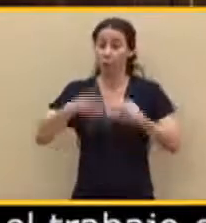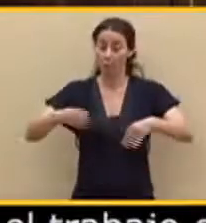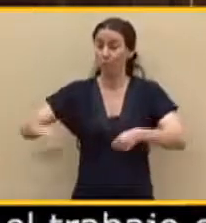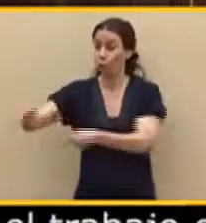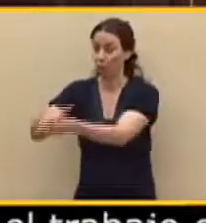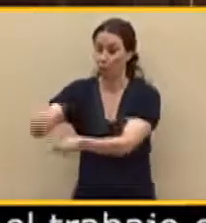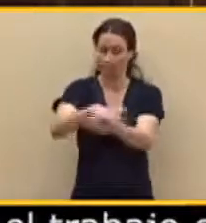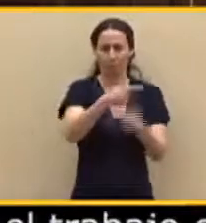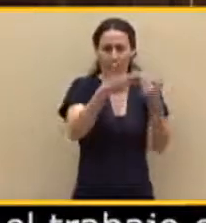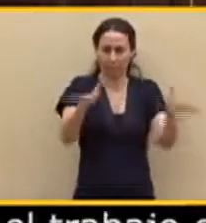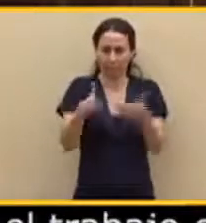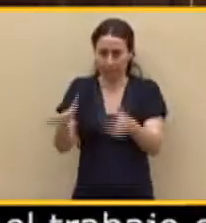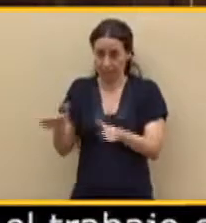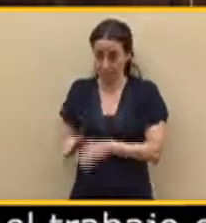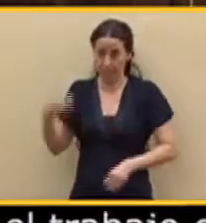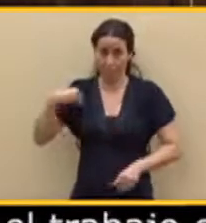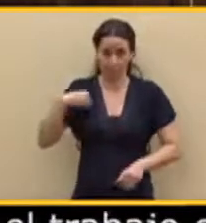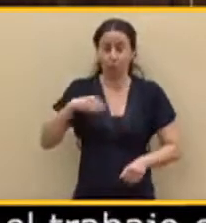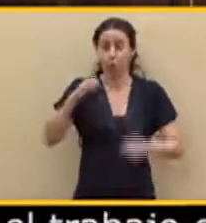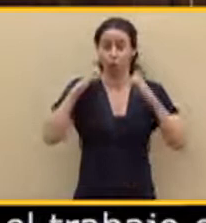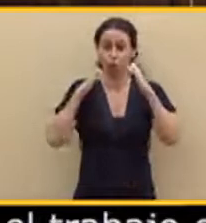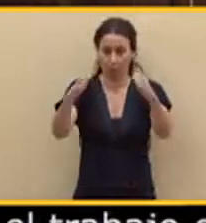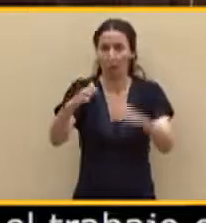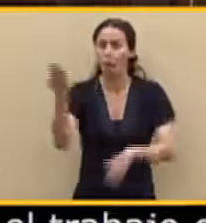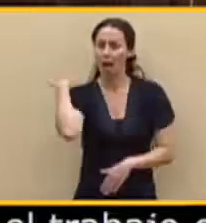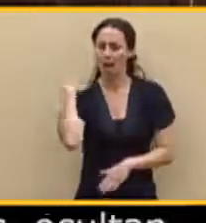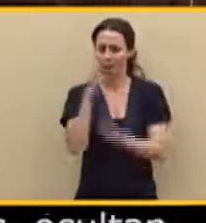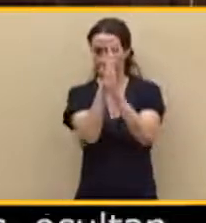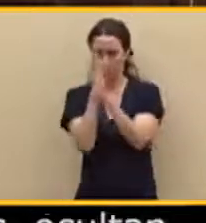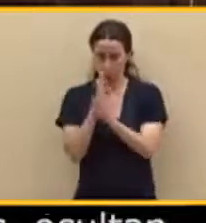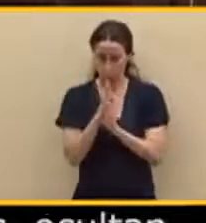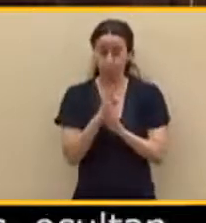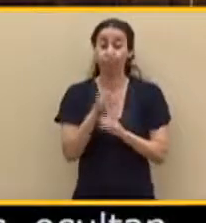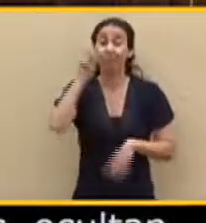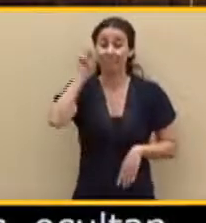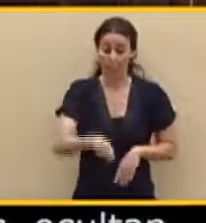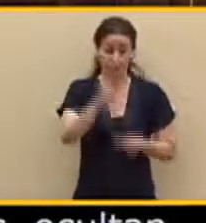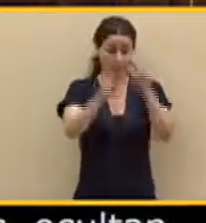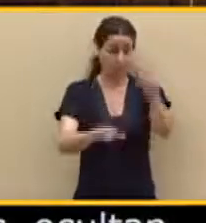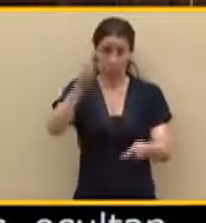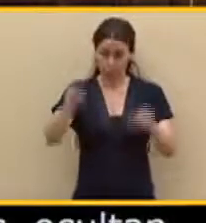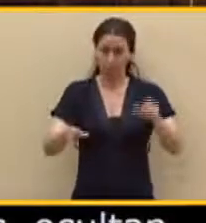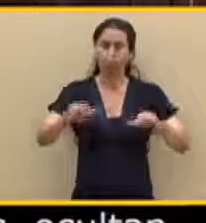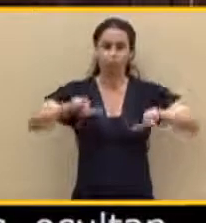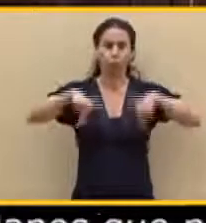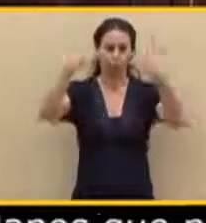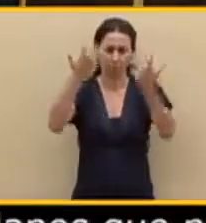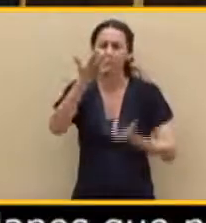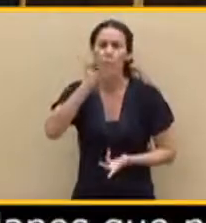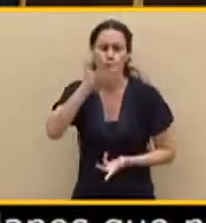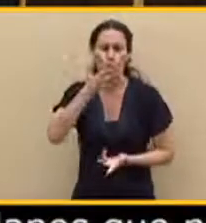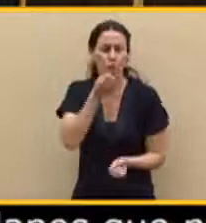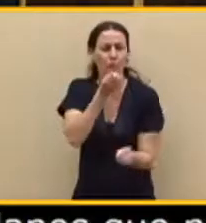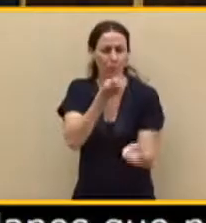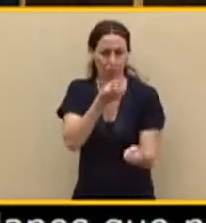Zoido en el Senado, ocultan como hacían antes. También a aquellos ciudadanos que nos permiten conocer estas informaciones, a pesar de